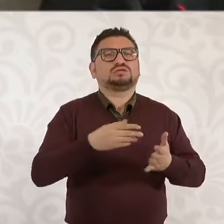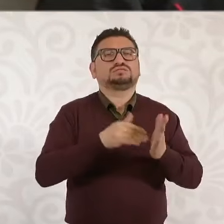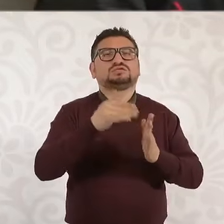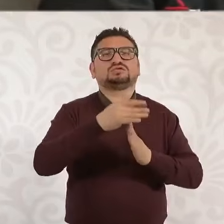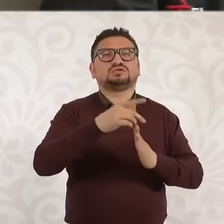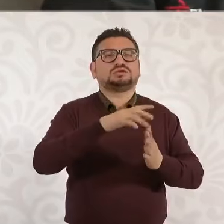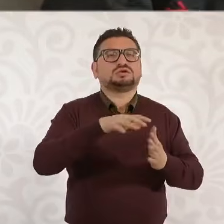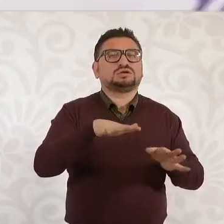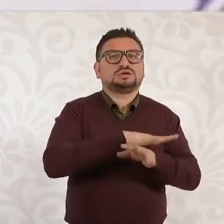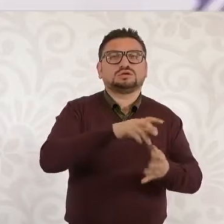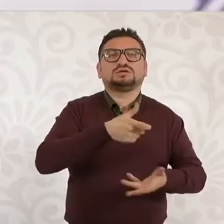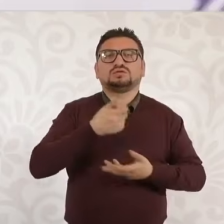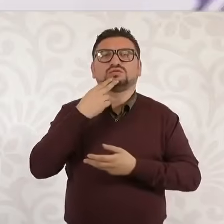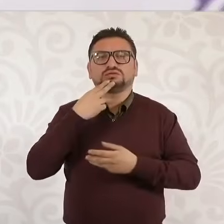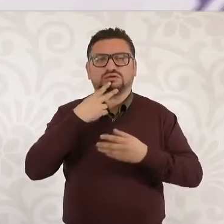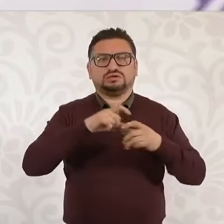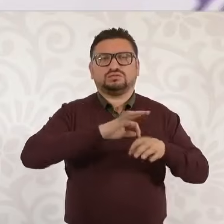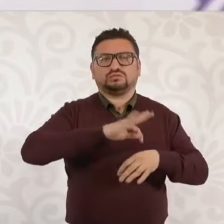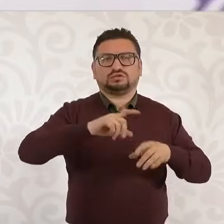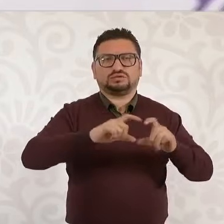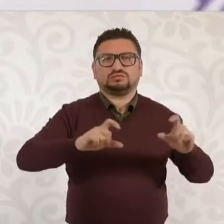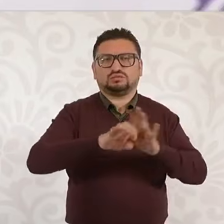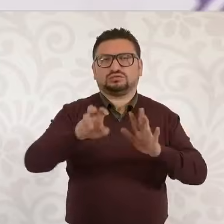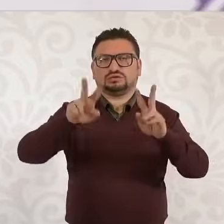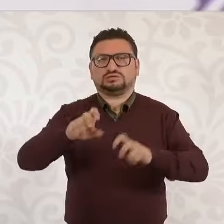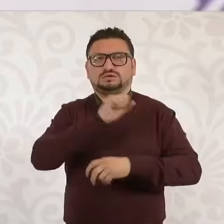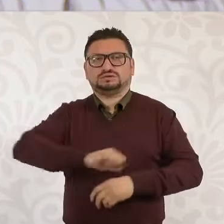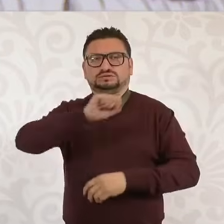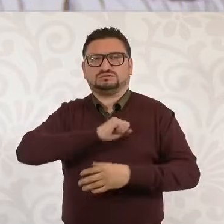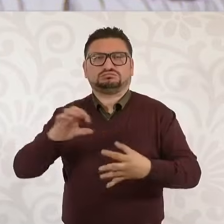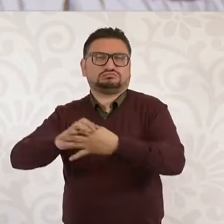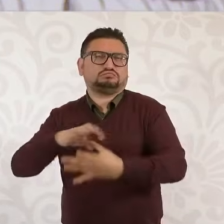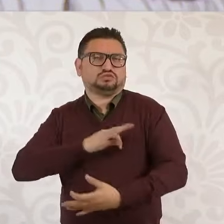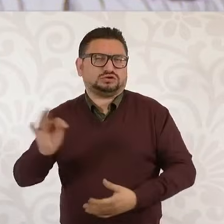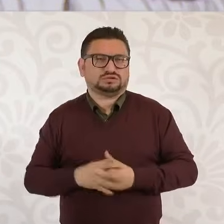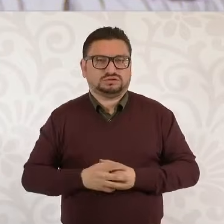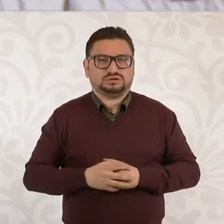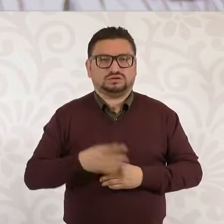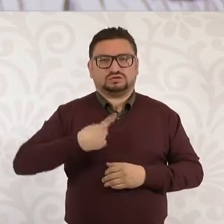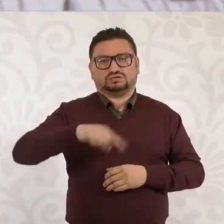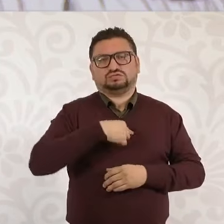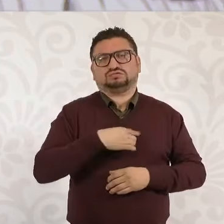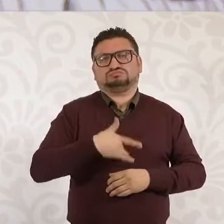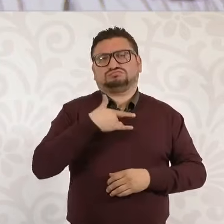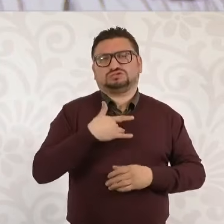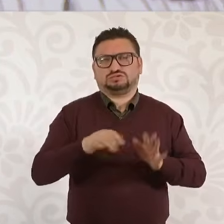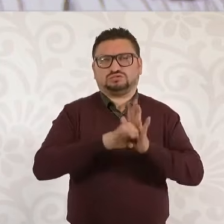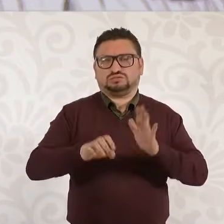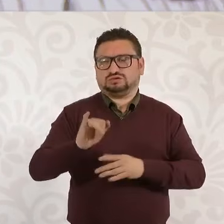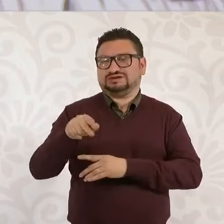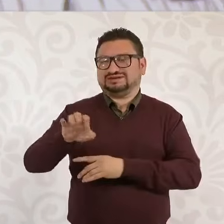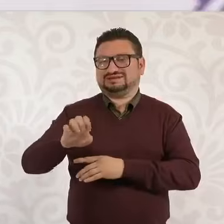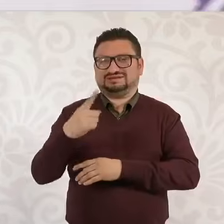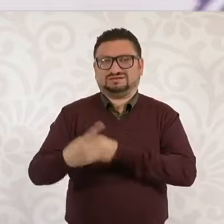dirigidos? Se puede etiquetar a salud, por ejemplo. Si nosotros estimamos, este año el INE